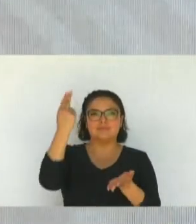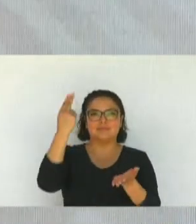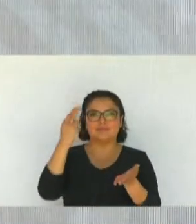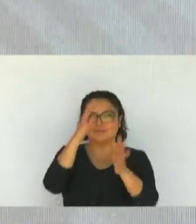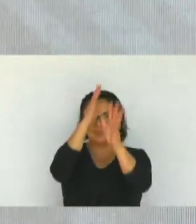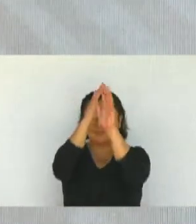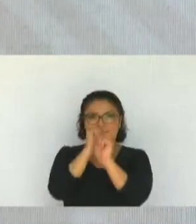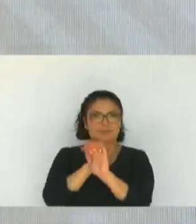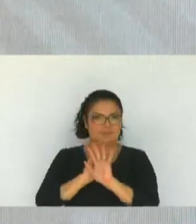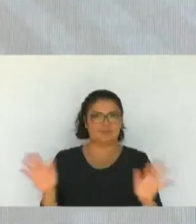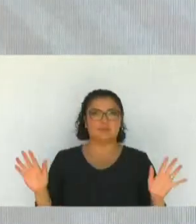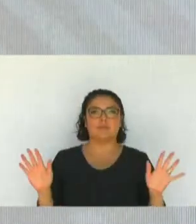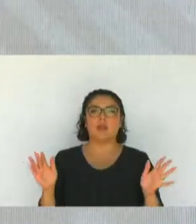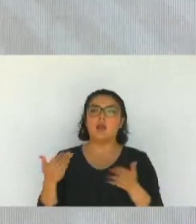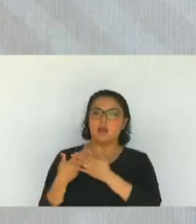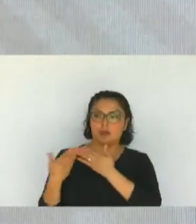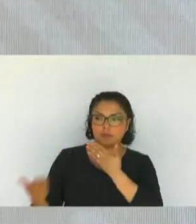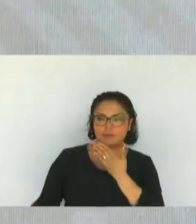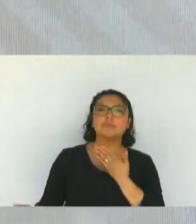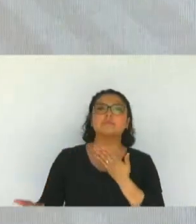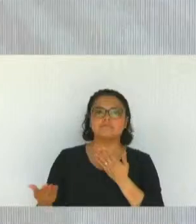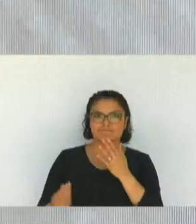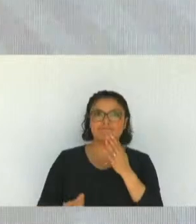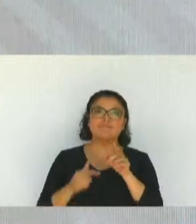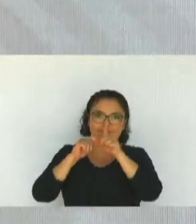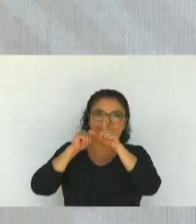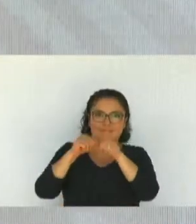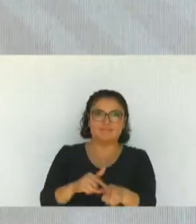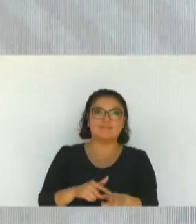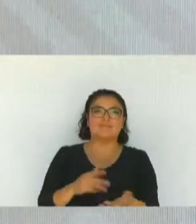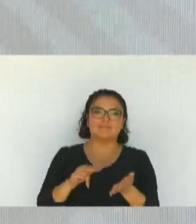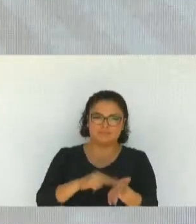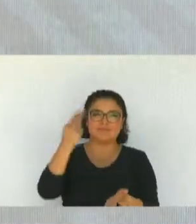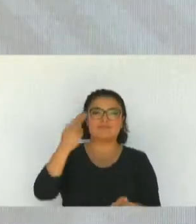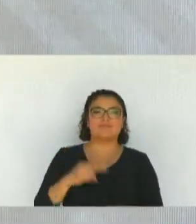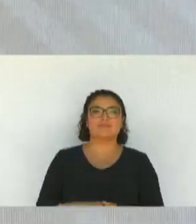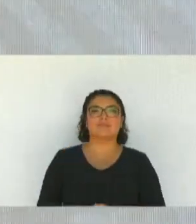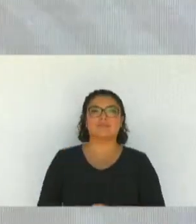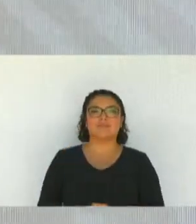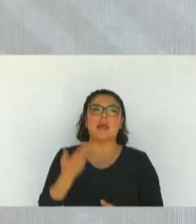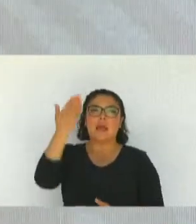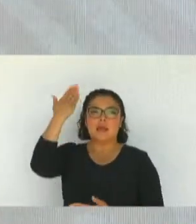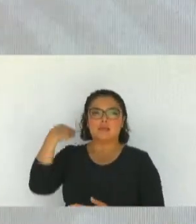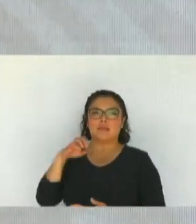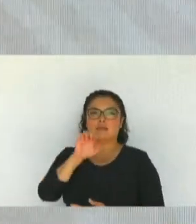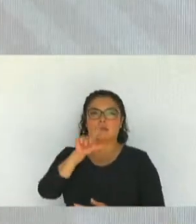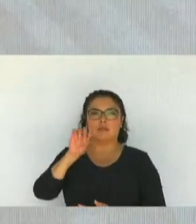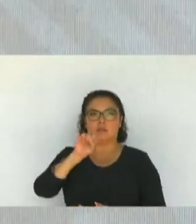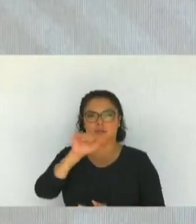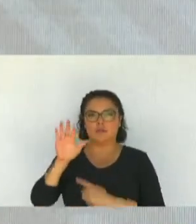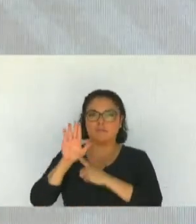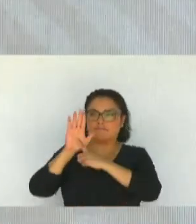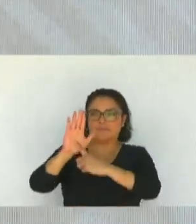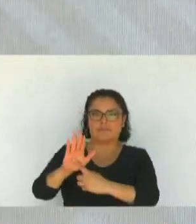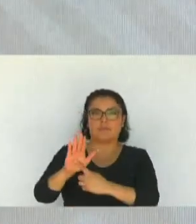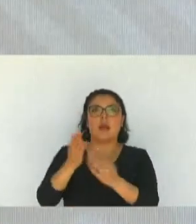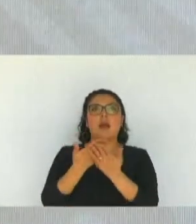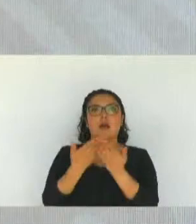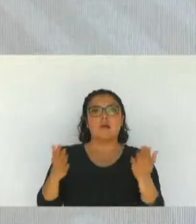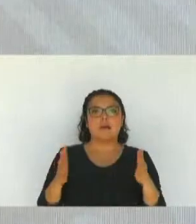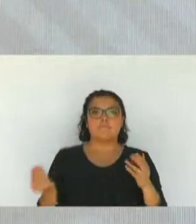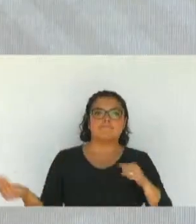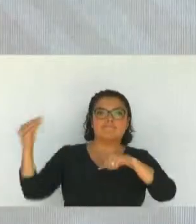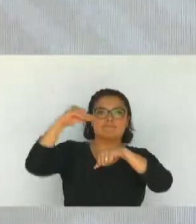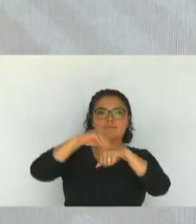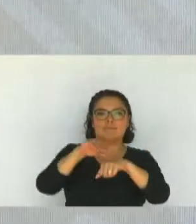Ahí presentamos ELSA en lo general y hoy es ELSA Minería. Efectivamente, cuando